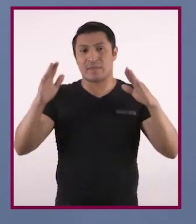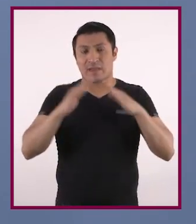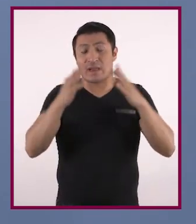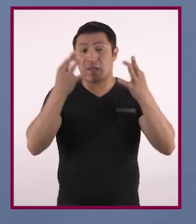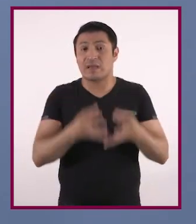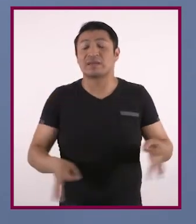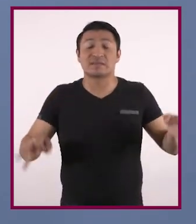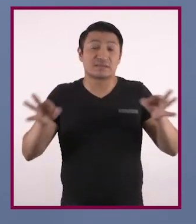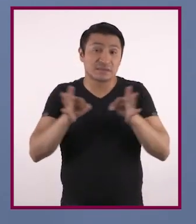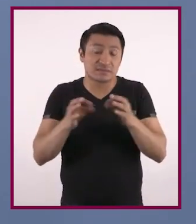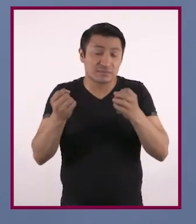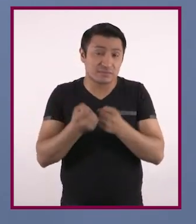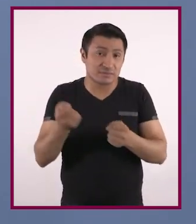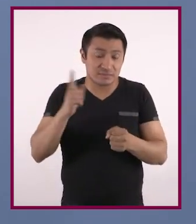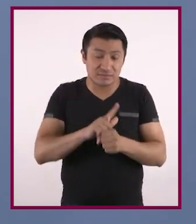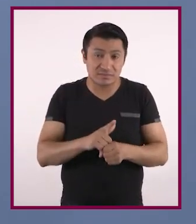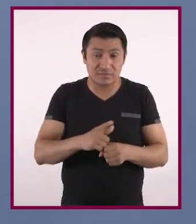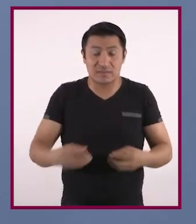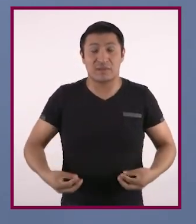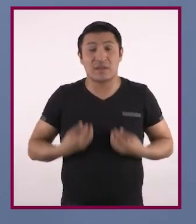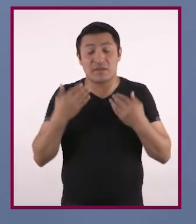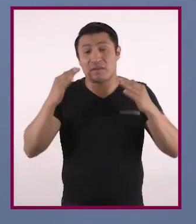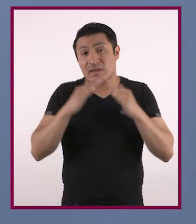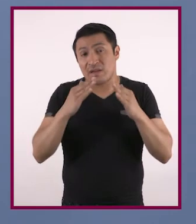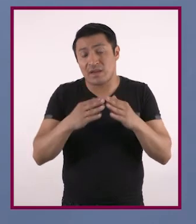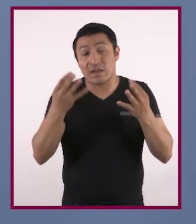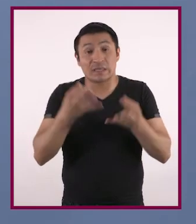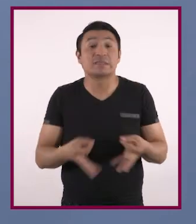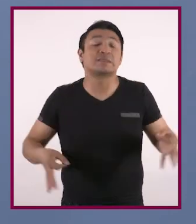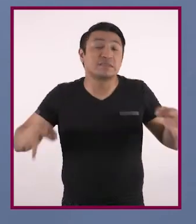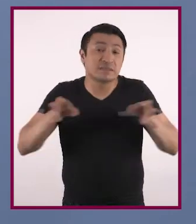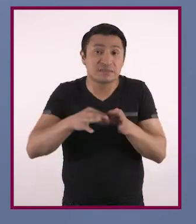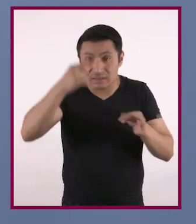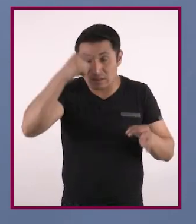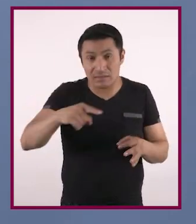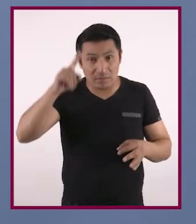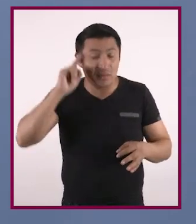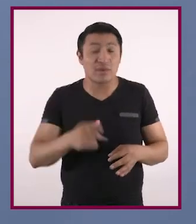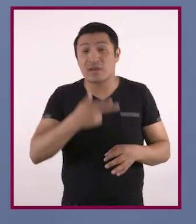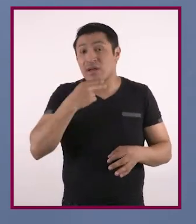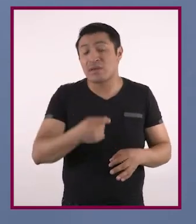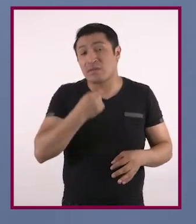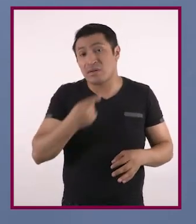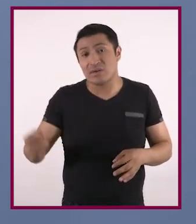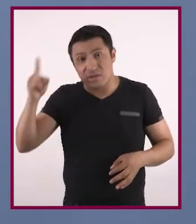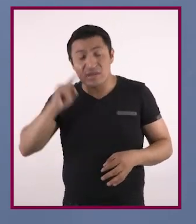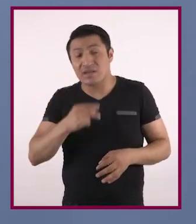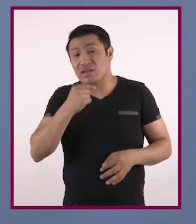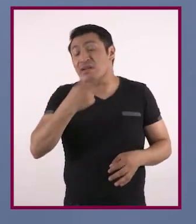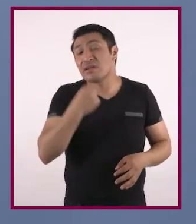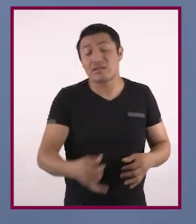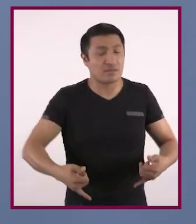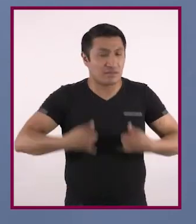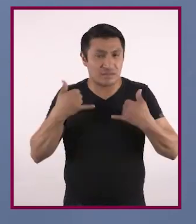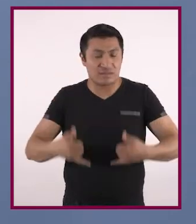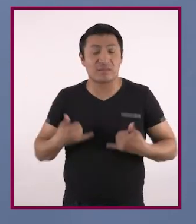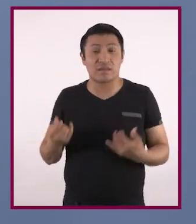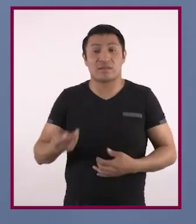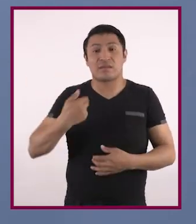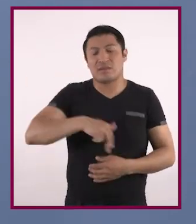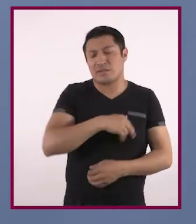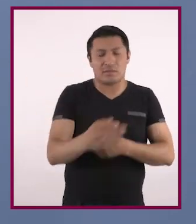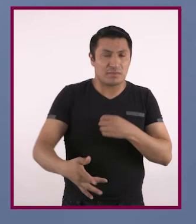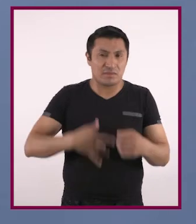imperativo biológico y social. Vivir bajo un techo es algo muy importante para mujeres, hombres, niñas, niños y adolescentes. Nos